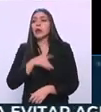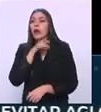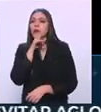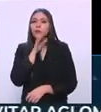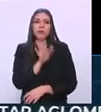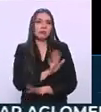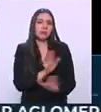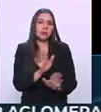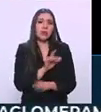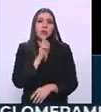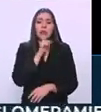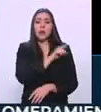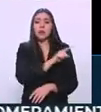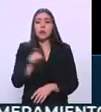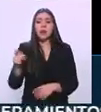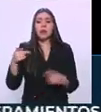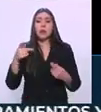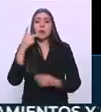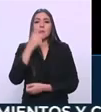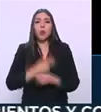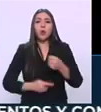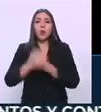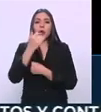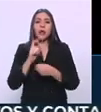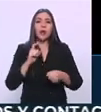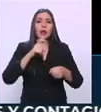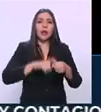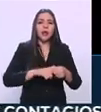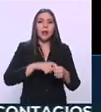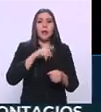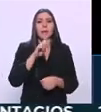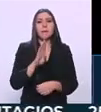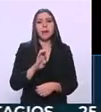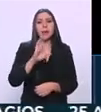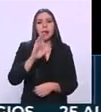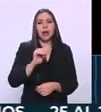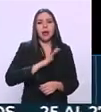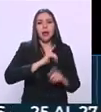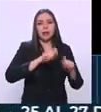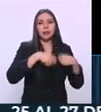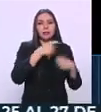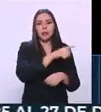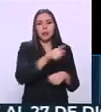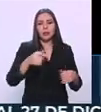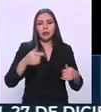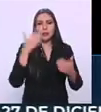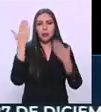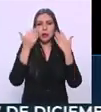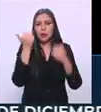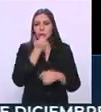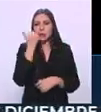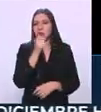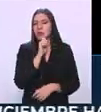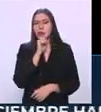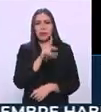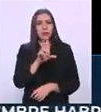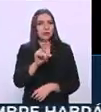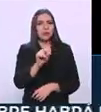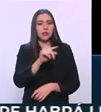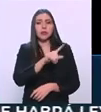los becarios implicados en estos proyectos tampoco, las becarias que están ahí esperando el